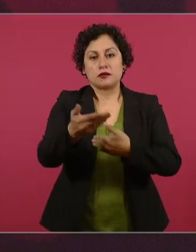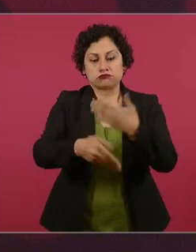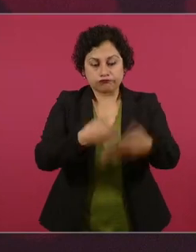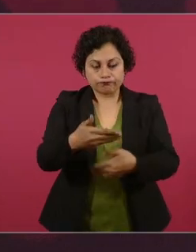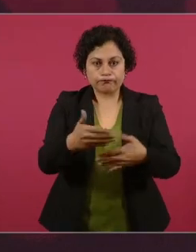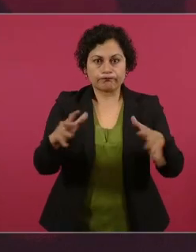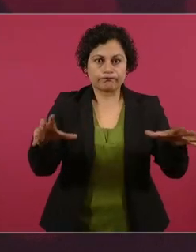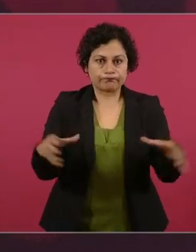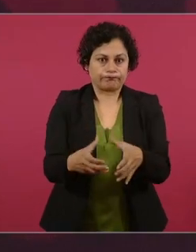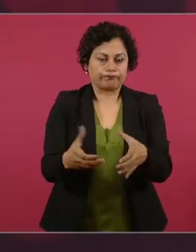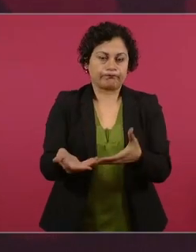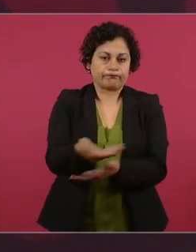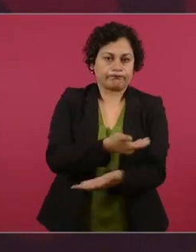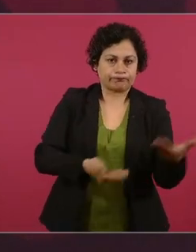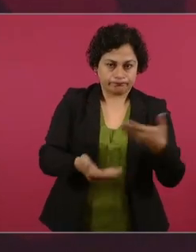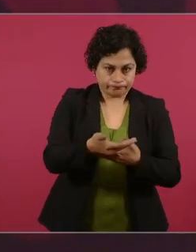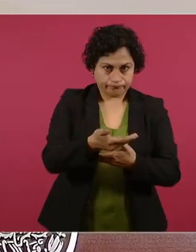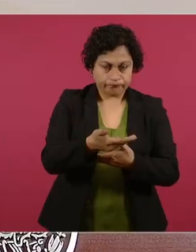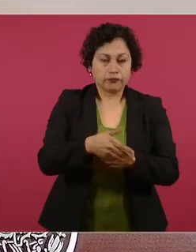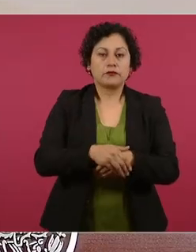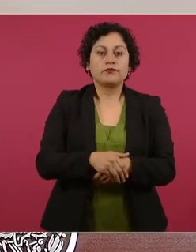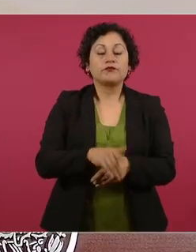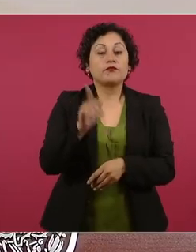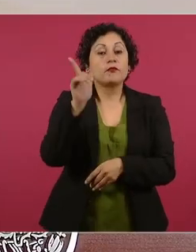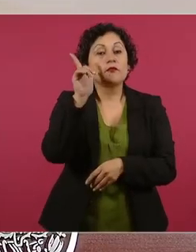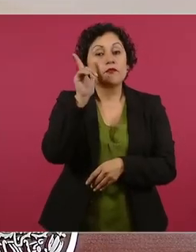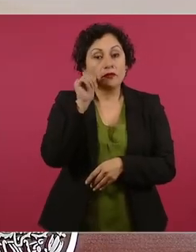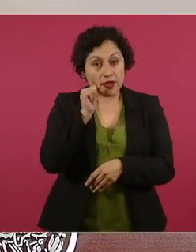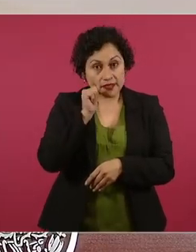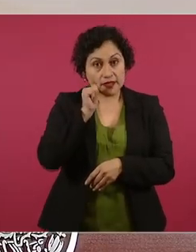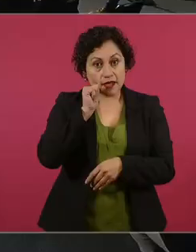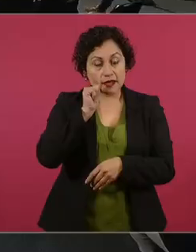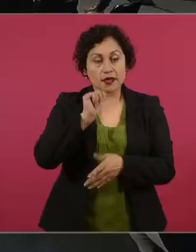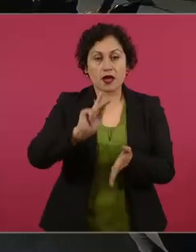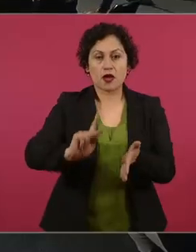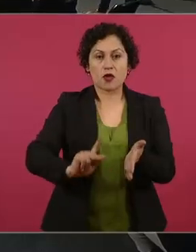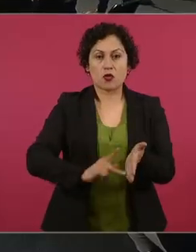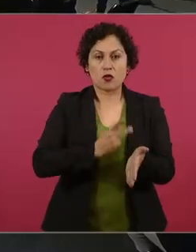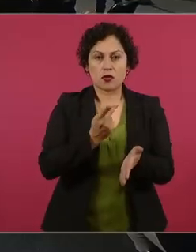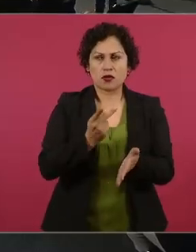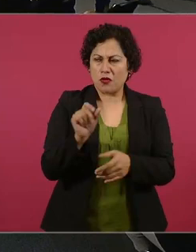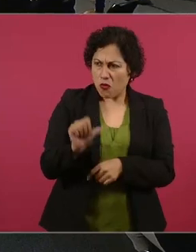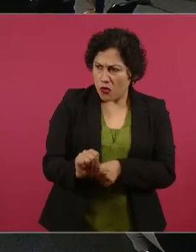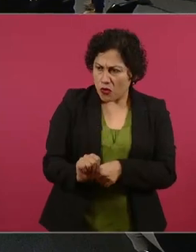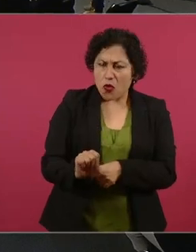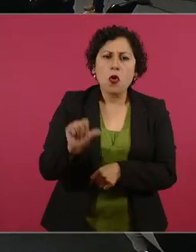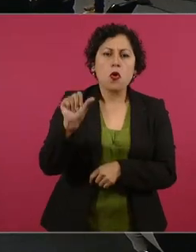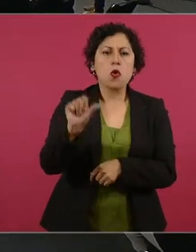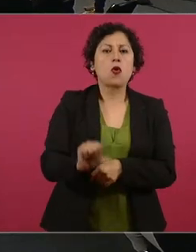Y mañana hay una trilateral, pero no sé si es hoy. Hoy.